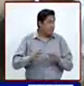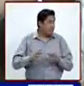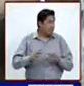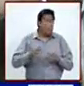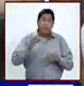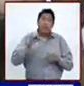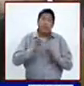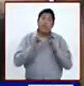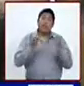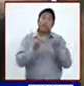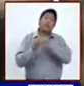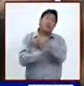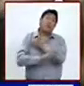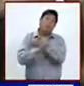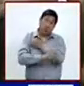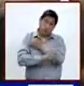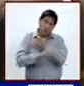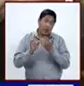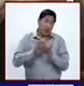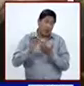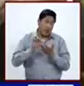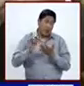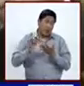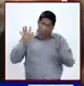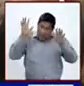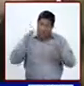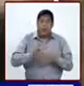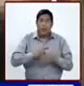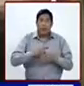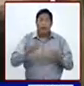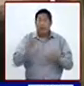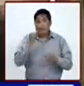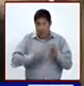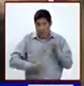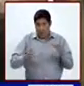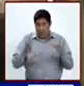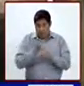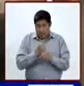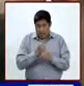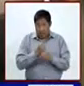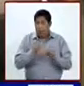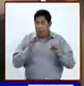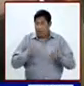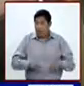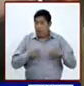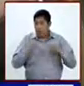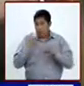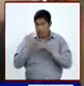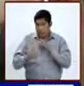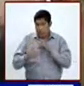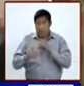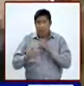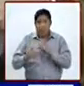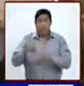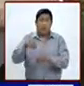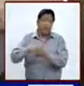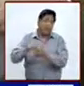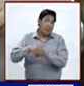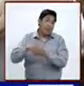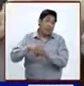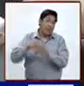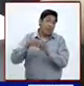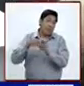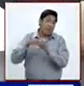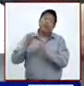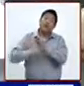una vez el INE tenga los resultados oficiales, pueda este pasar al órgano electoral como corresponde, para que el